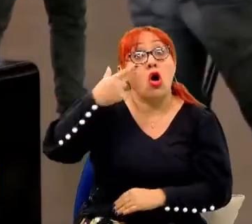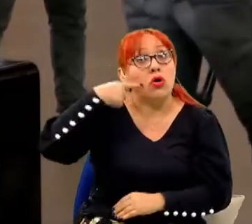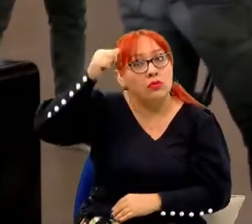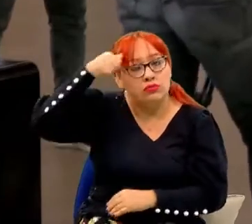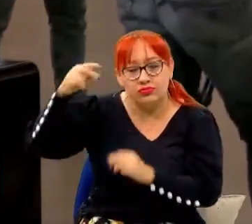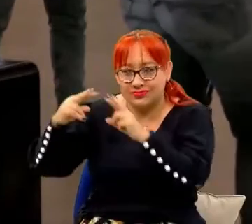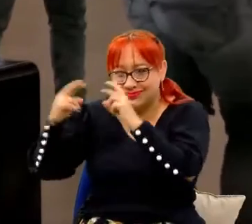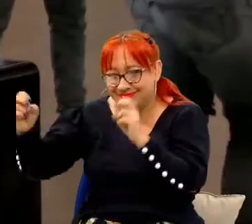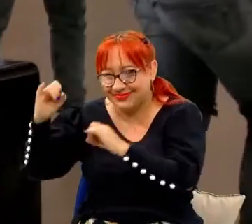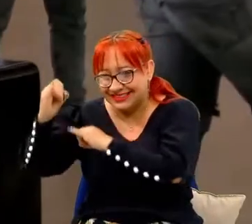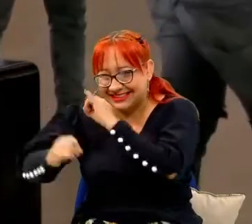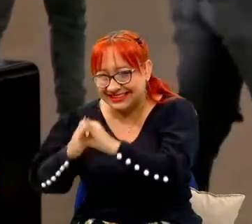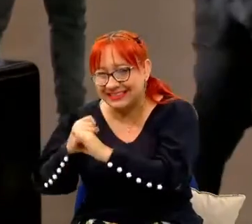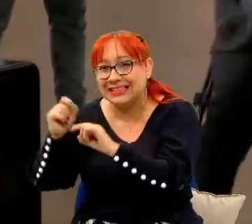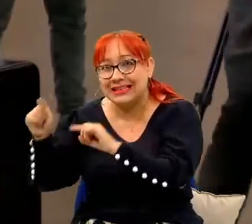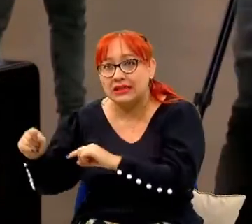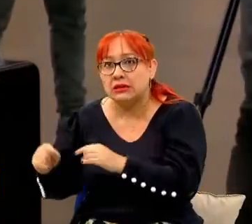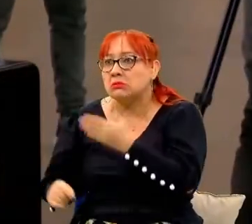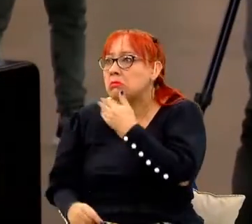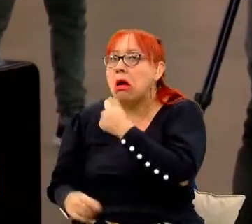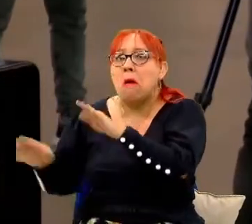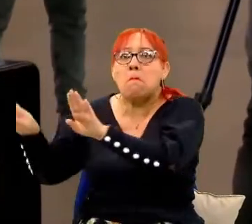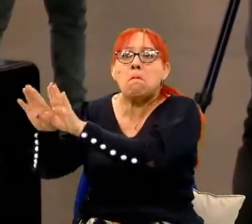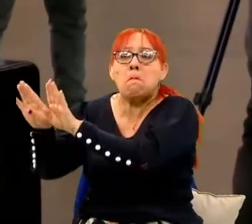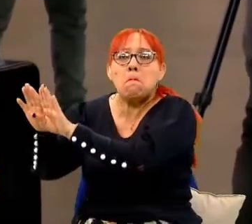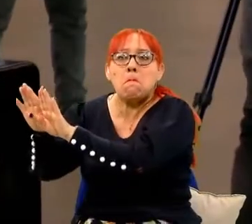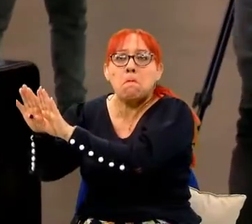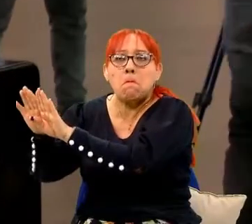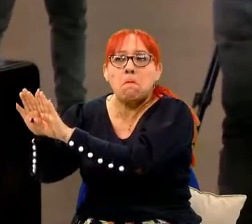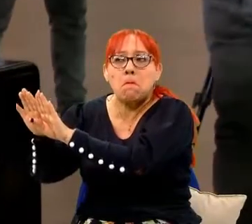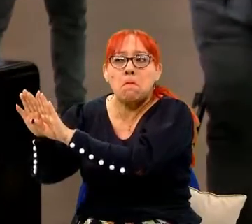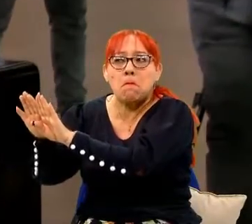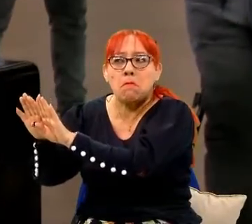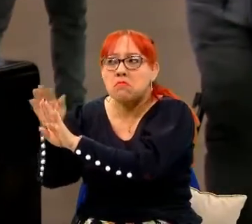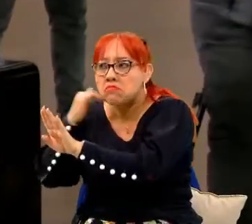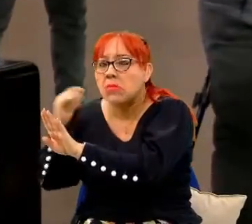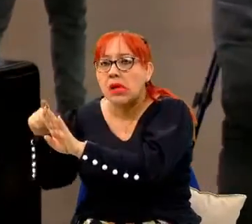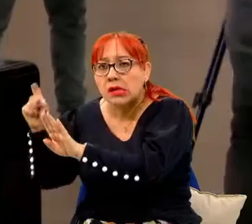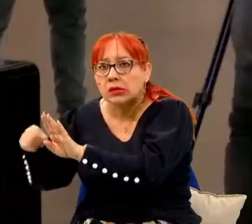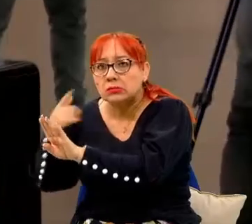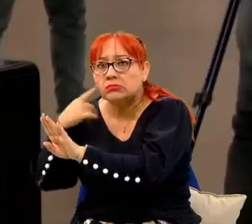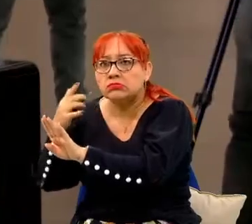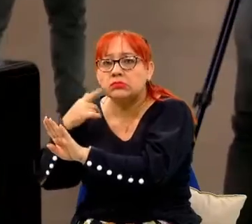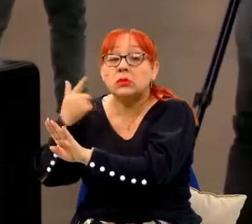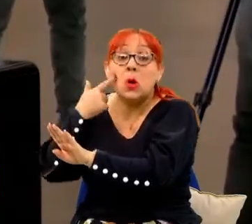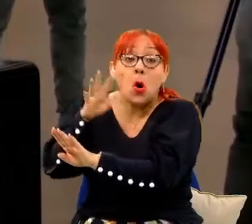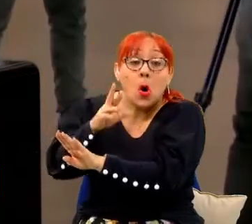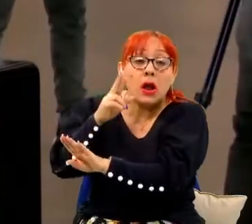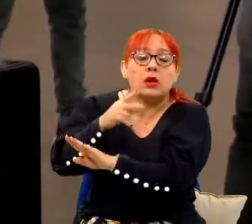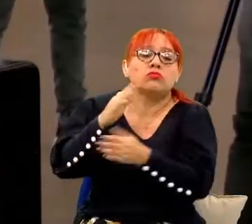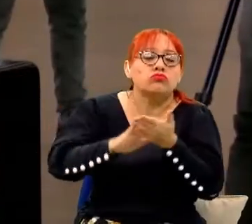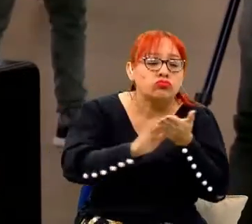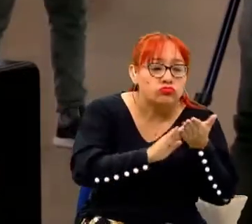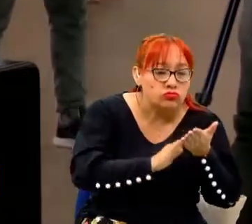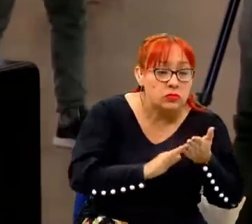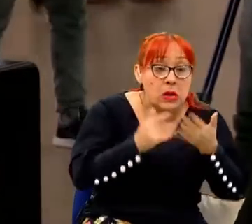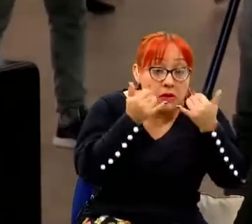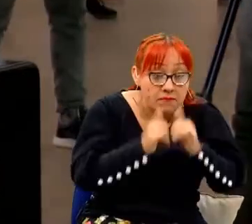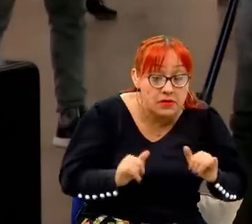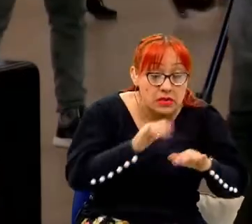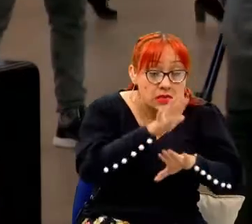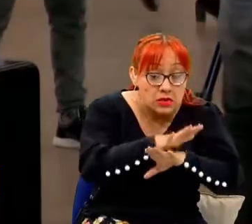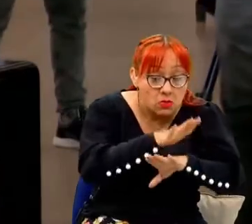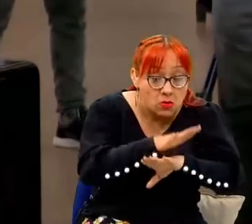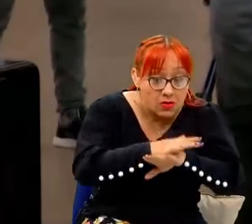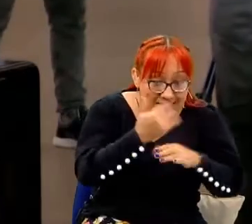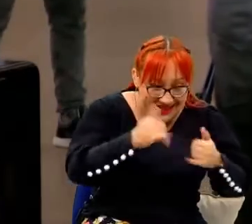internacional de Tienditas o de la Unidad no se ha abierto. Y este también fue uno de los temas que se abordó y esperamos que las conclusiones de las 5 de la tarde pues